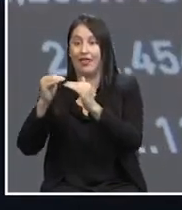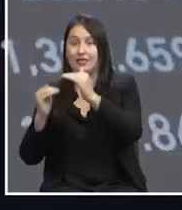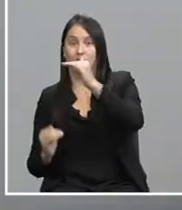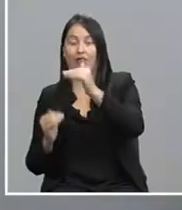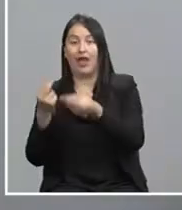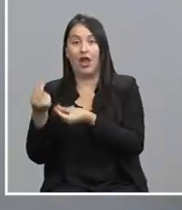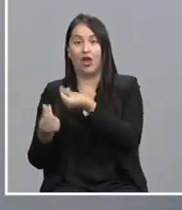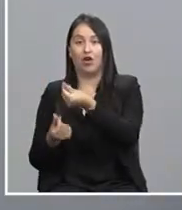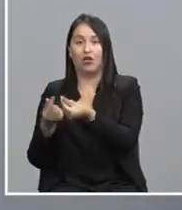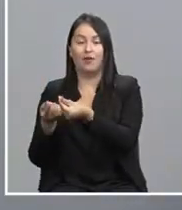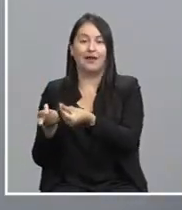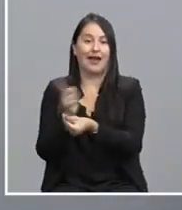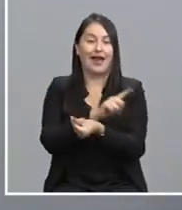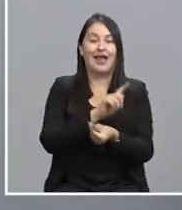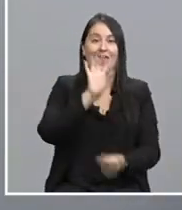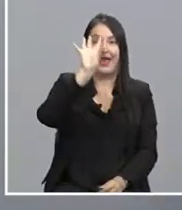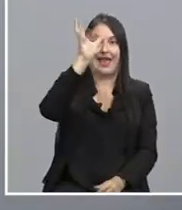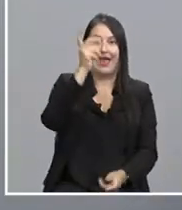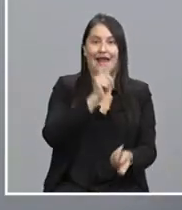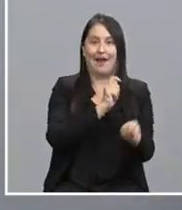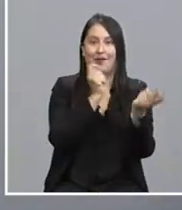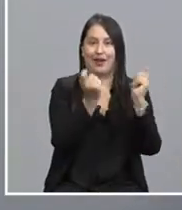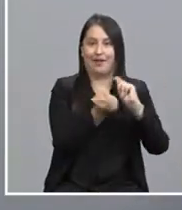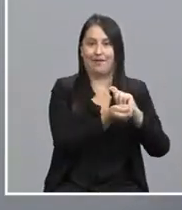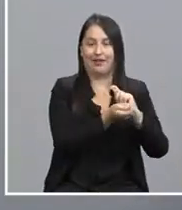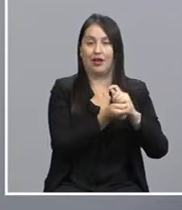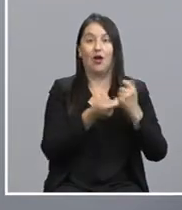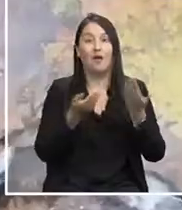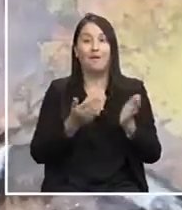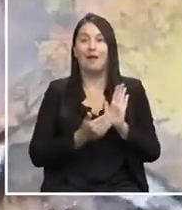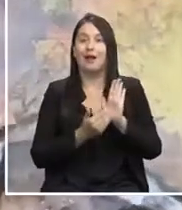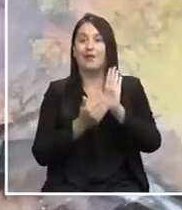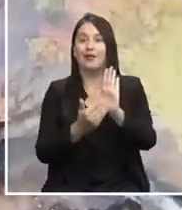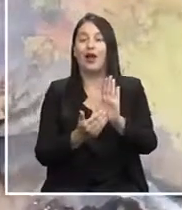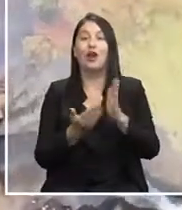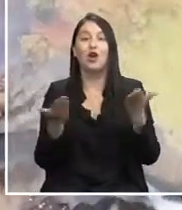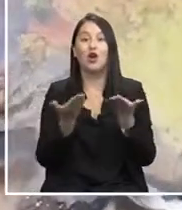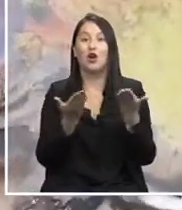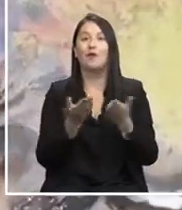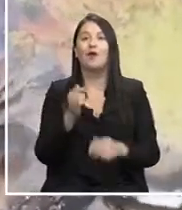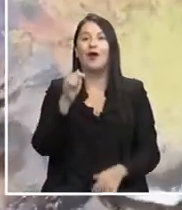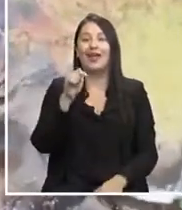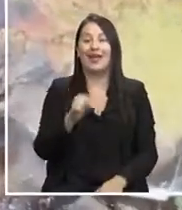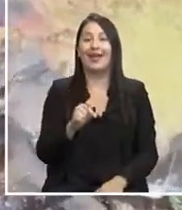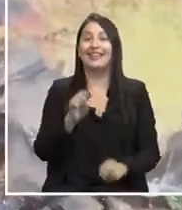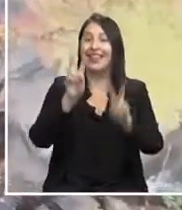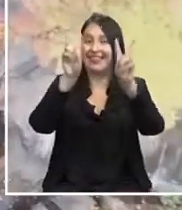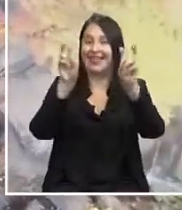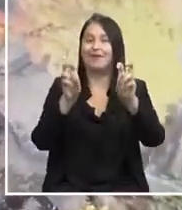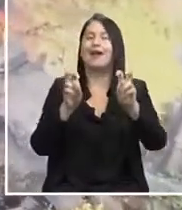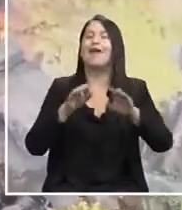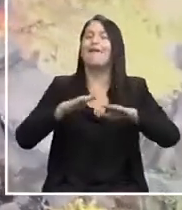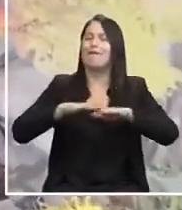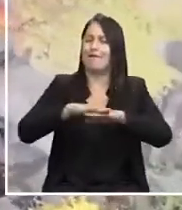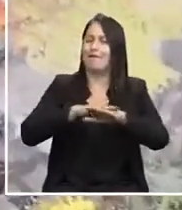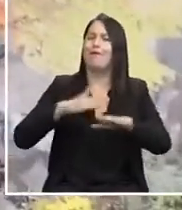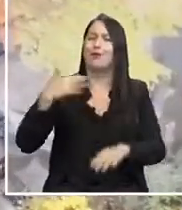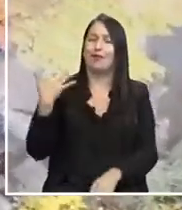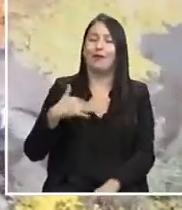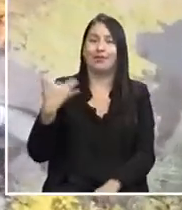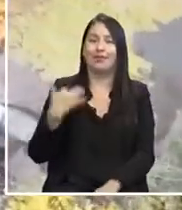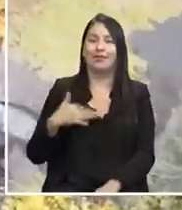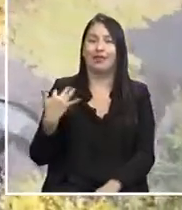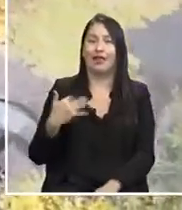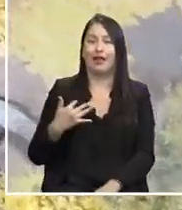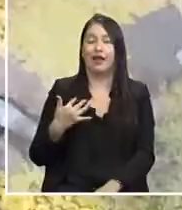económica y el cambio climático, para mostrarle hasta qué punto este tipo de temas son fundamentales. Y no